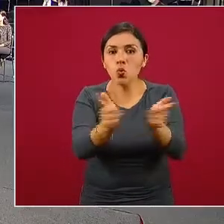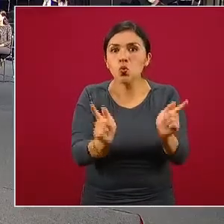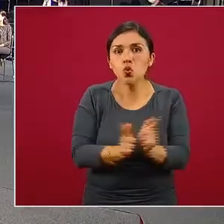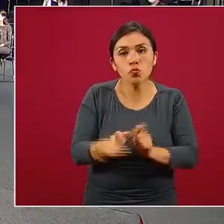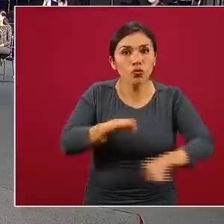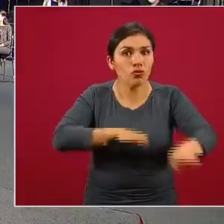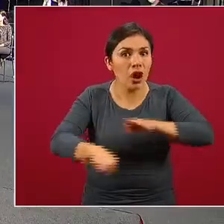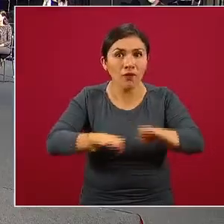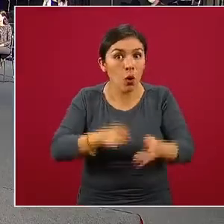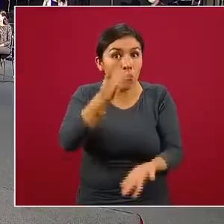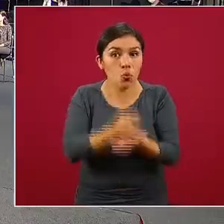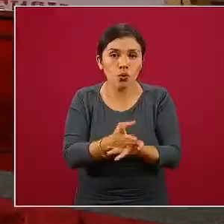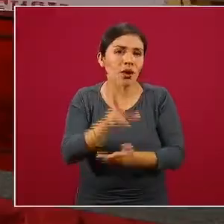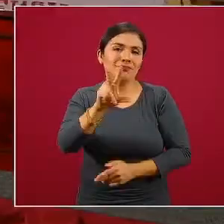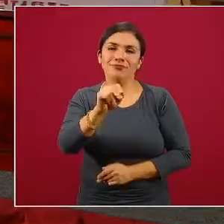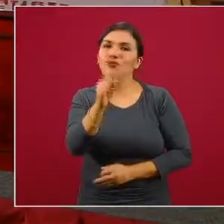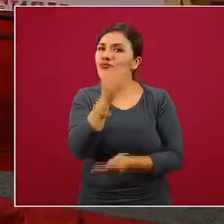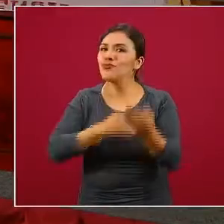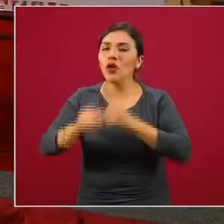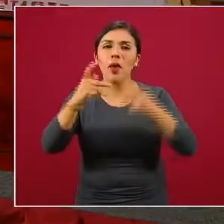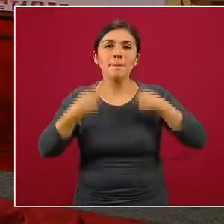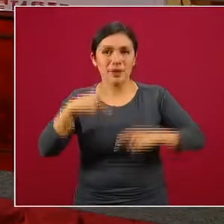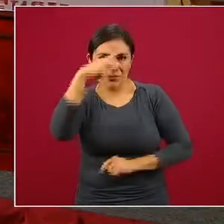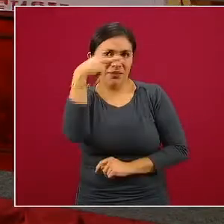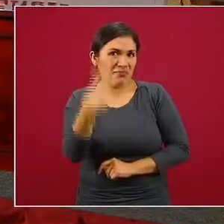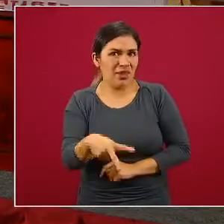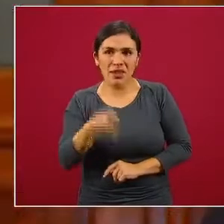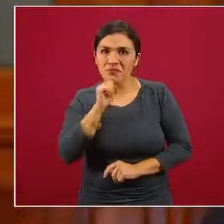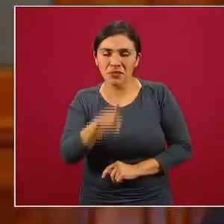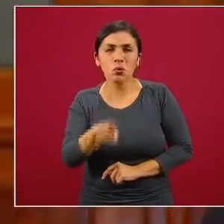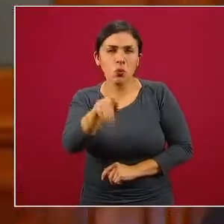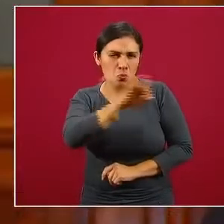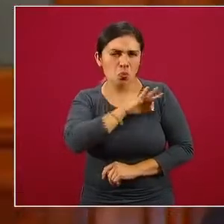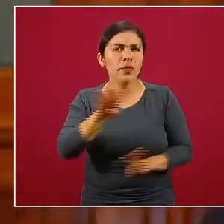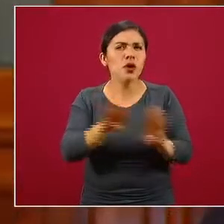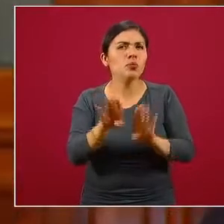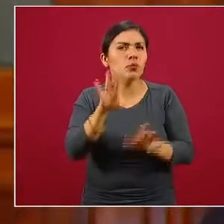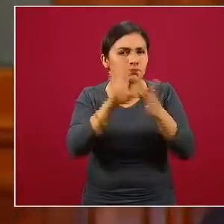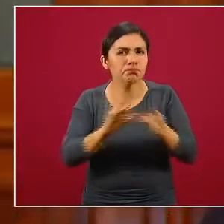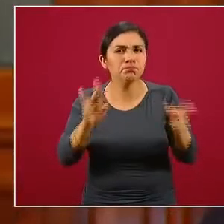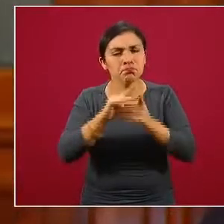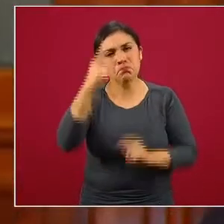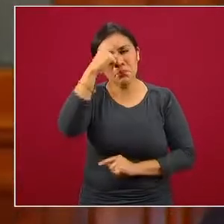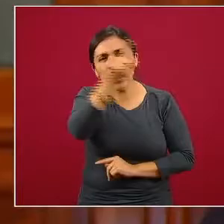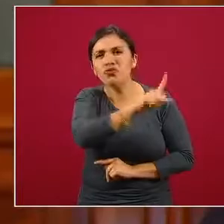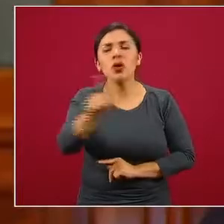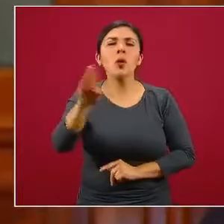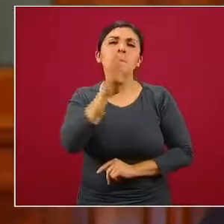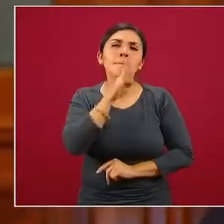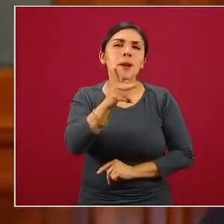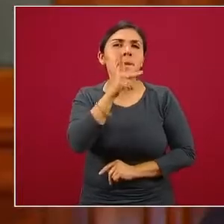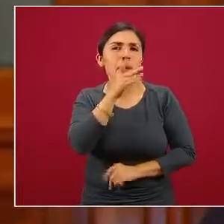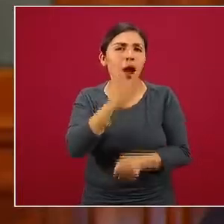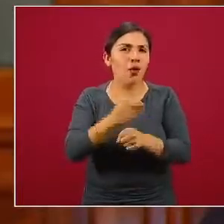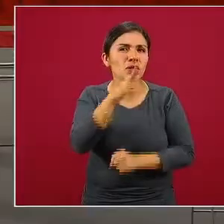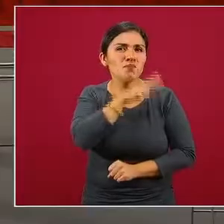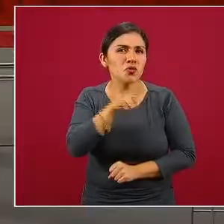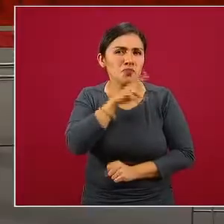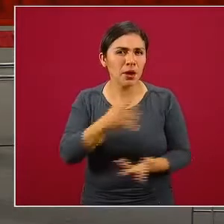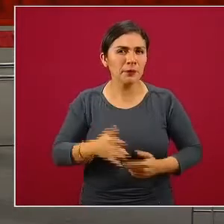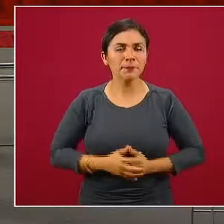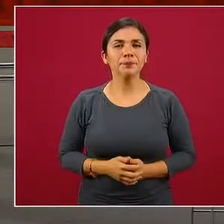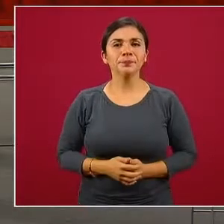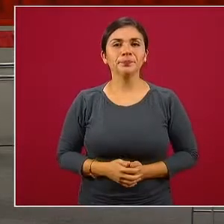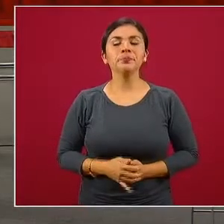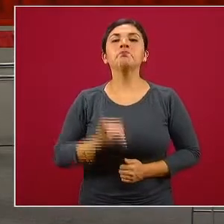de todos los mexicanos finalmente. Si nos puede hacer ese comentario para los papitos y madres de familia. Y la primera. Con